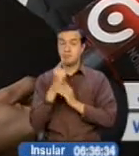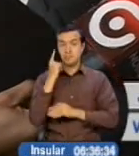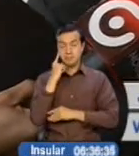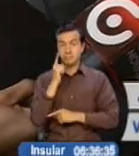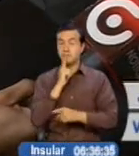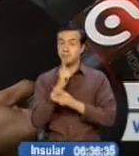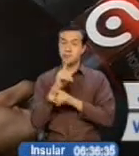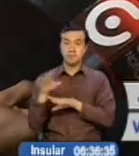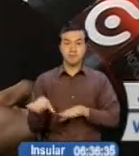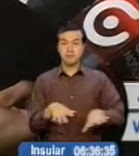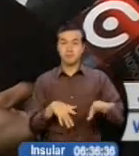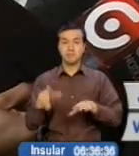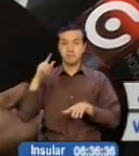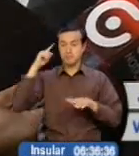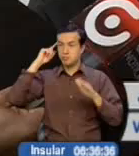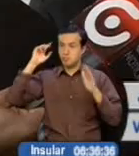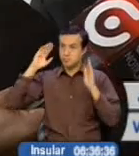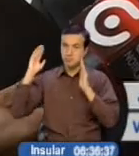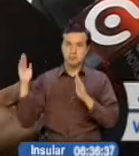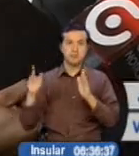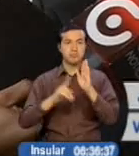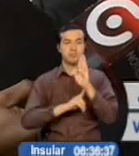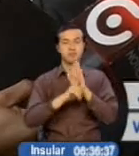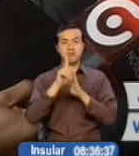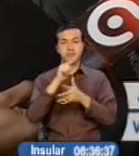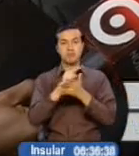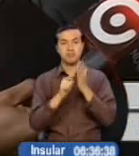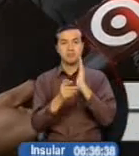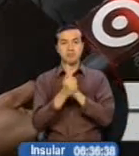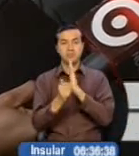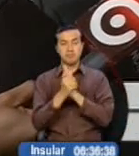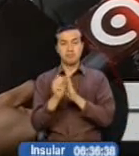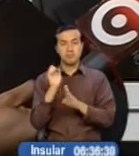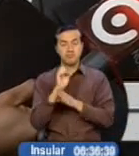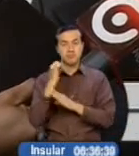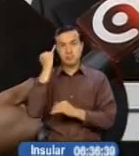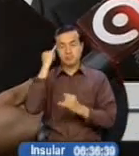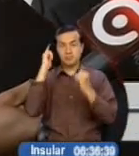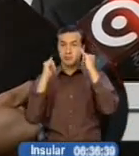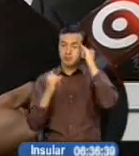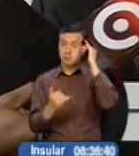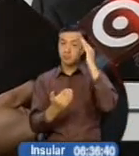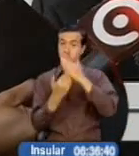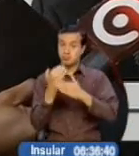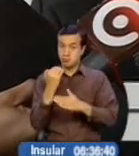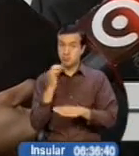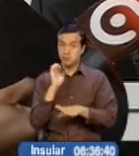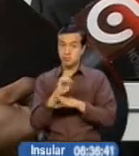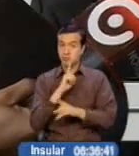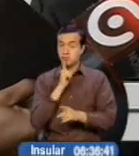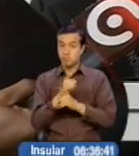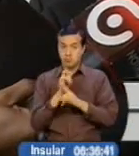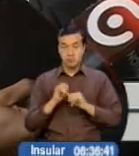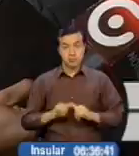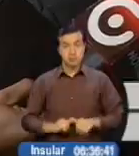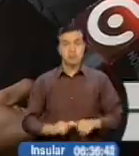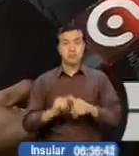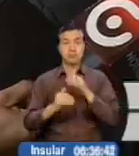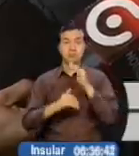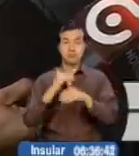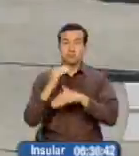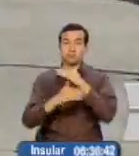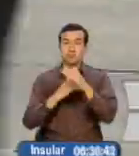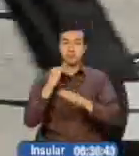ya es una política de Estado el desarrollar talento ecuatoriano, innovación ecuatoriana, y siguiendo de la mano también nuestros procesos